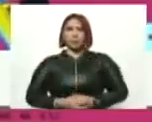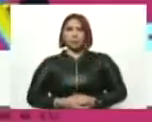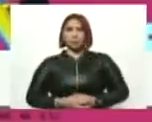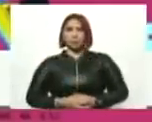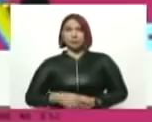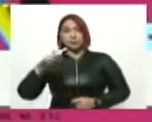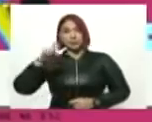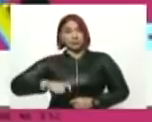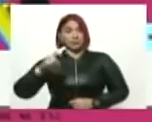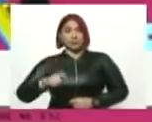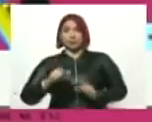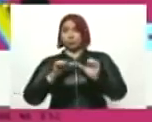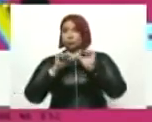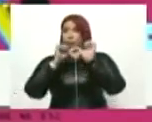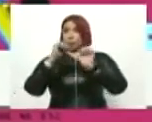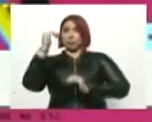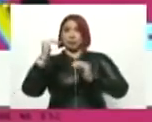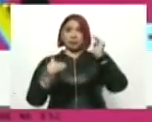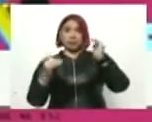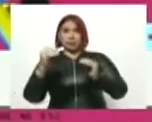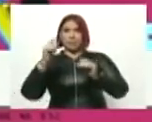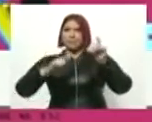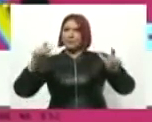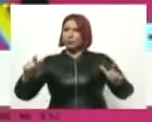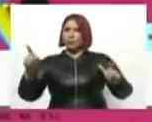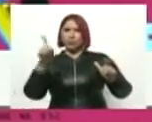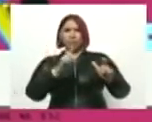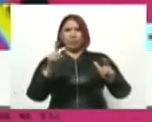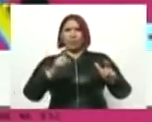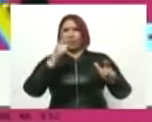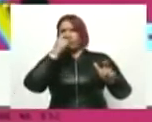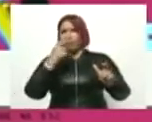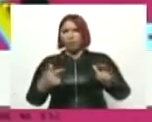Es necesario mantener el equilibrio para que la gente no se desmoralice.